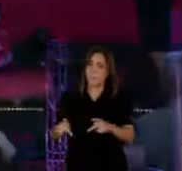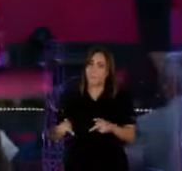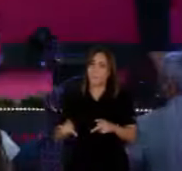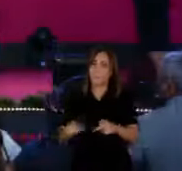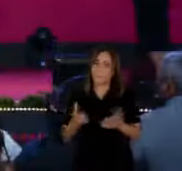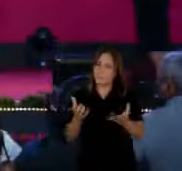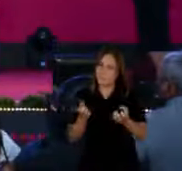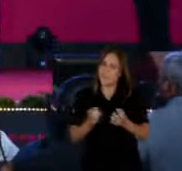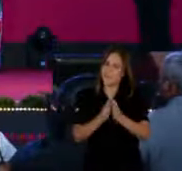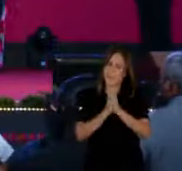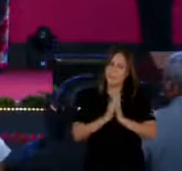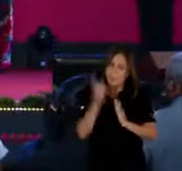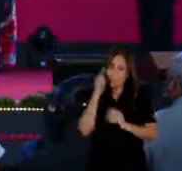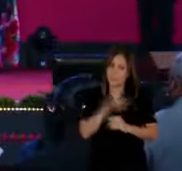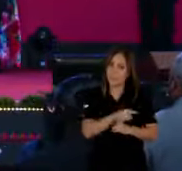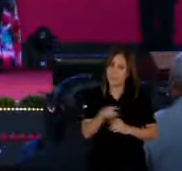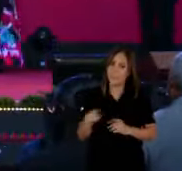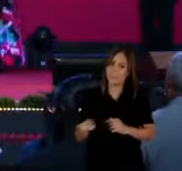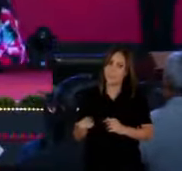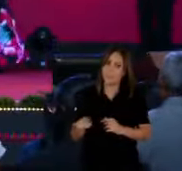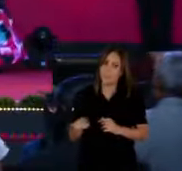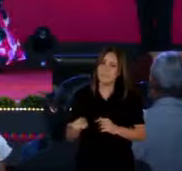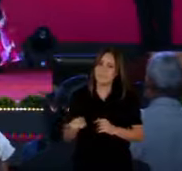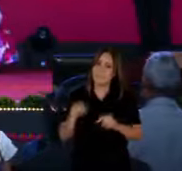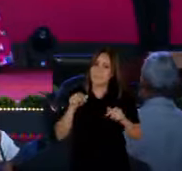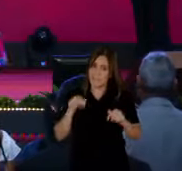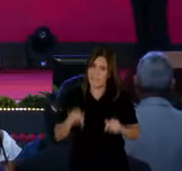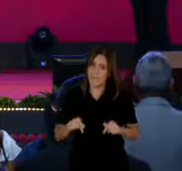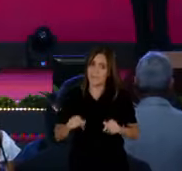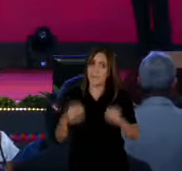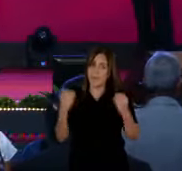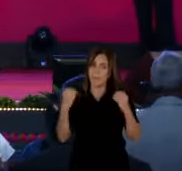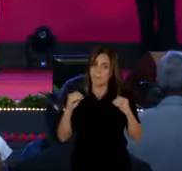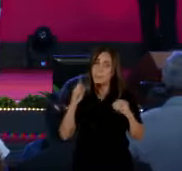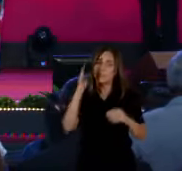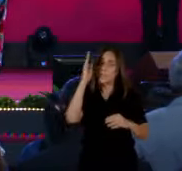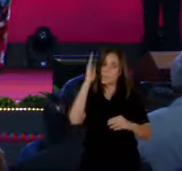usted. Esta es la oportunidad que Dios